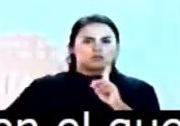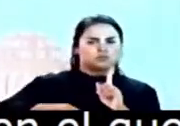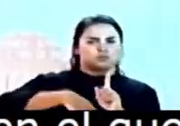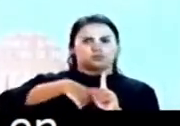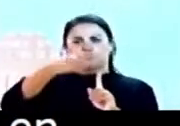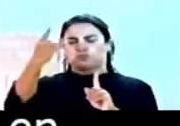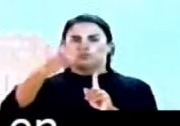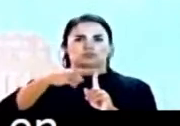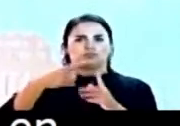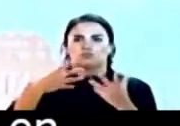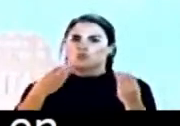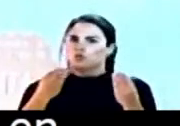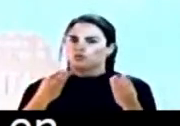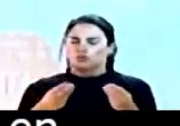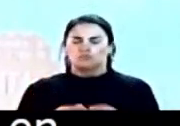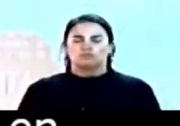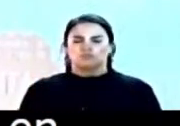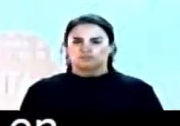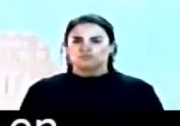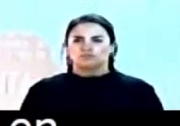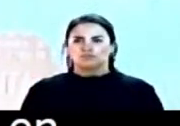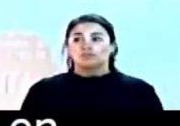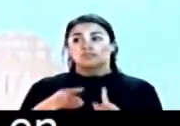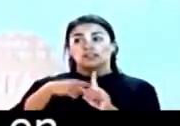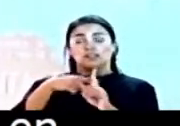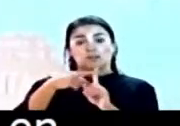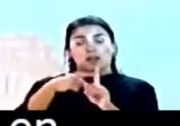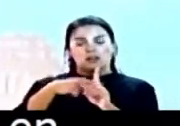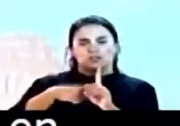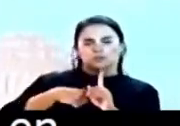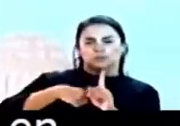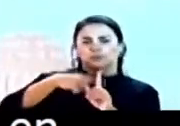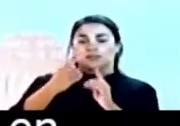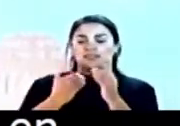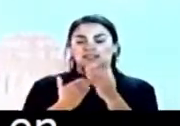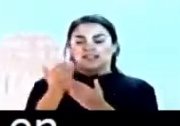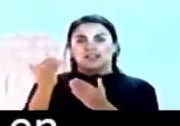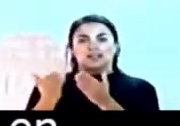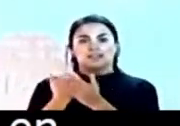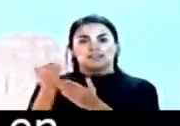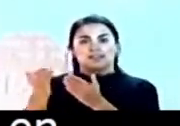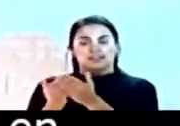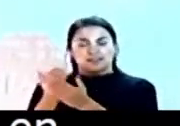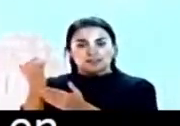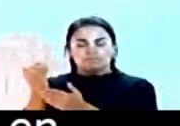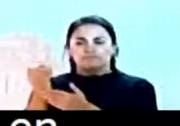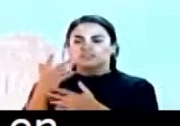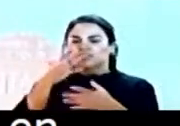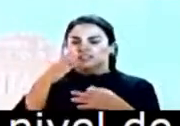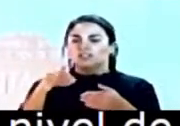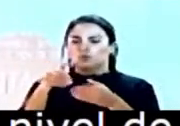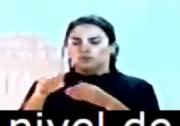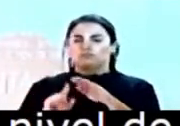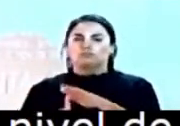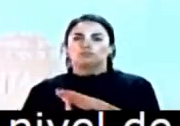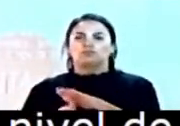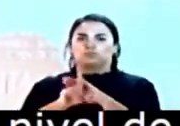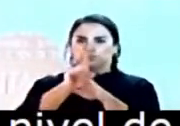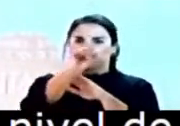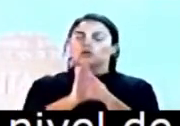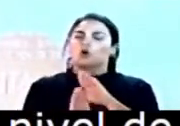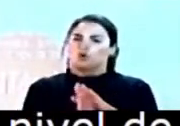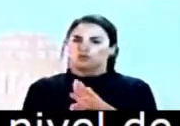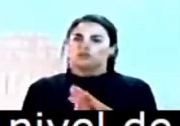de incidencia muy alto, un nivel que en los próximos días esa tendencia seguirá alta